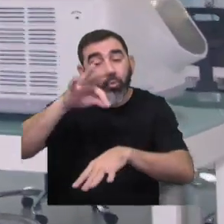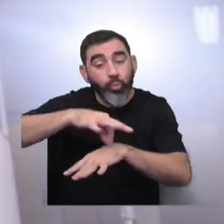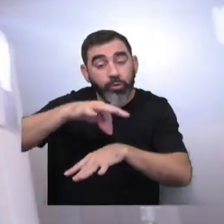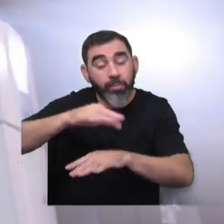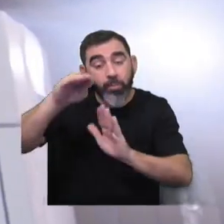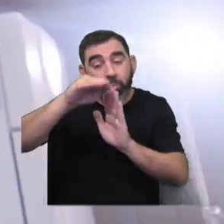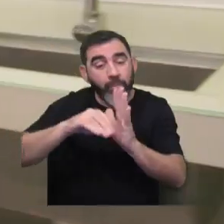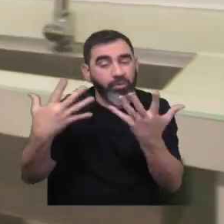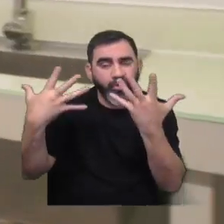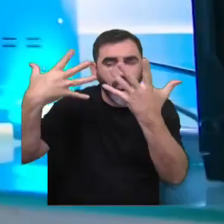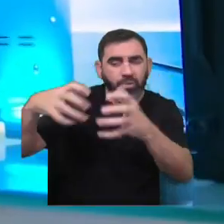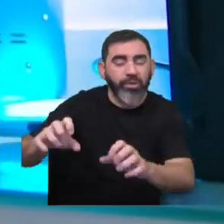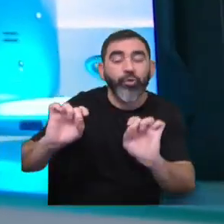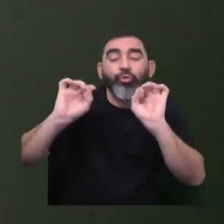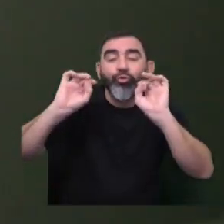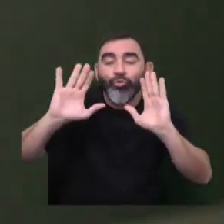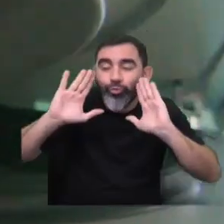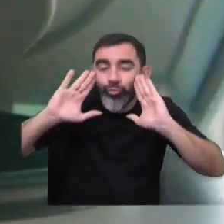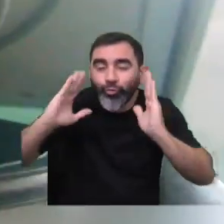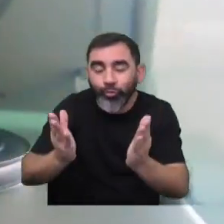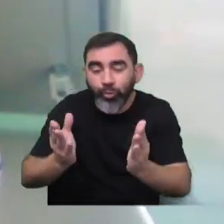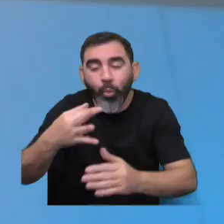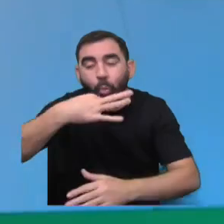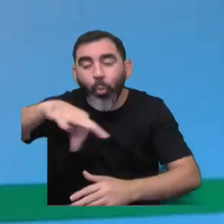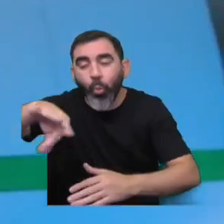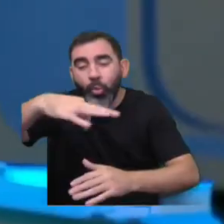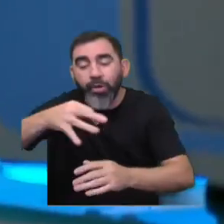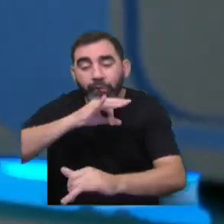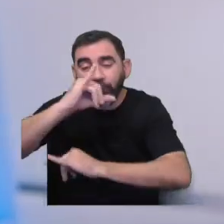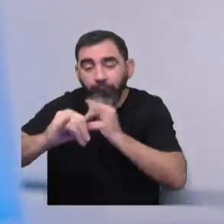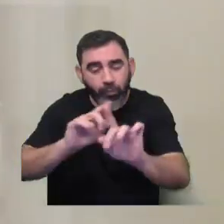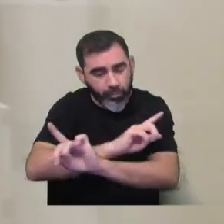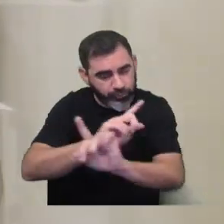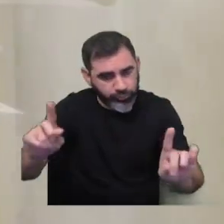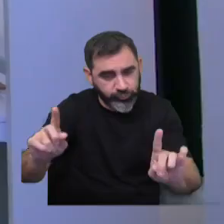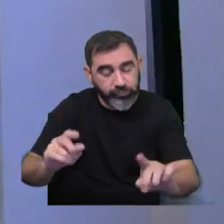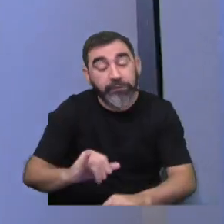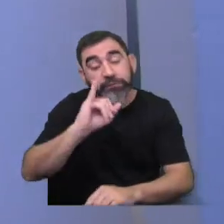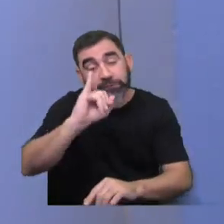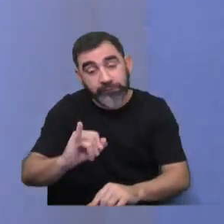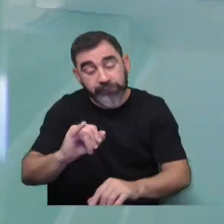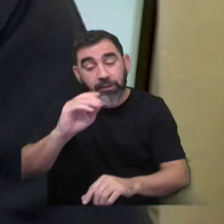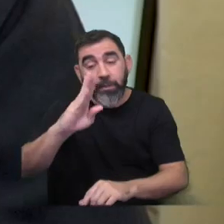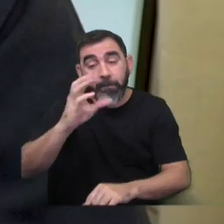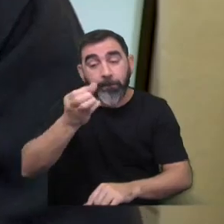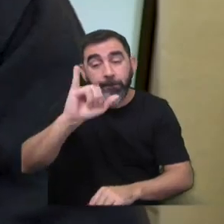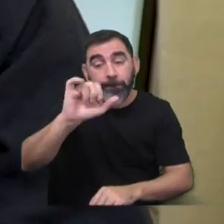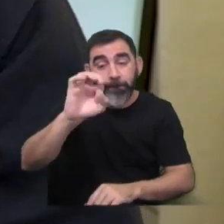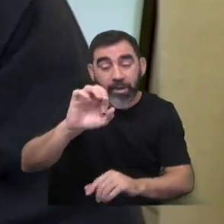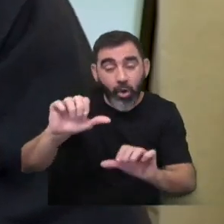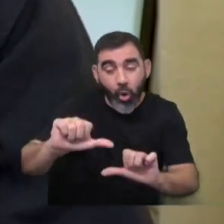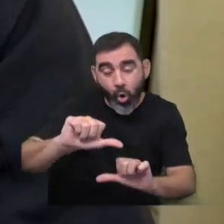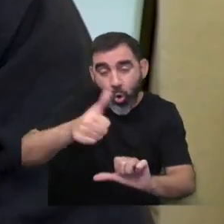no pretende arrogarse ser la única fuente de información al respecto, pero sí lo que el país está logrando es